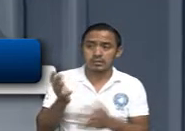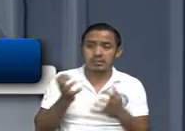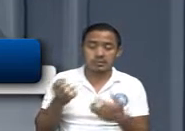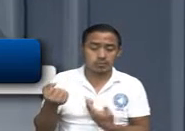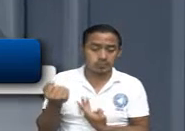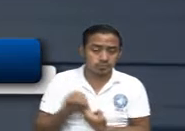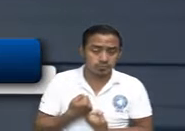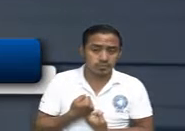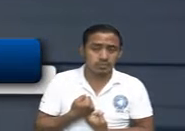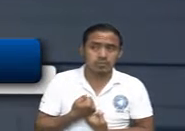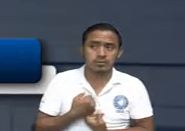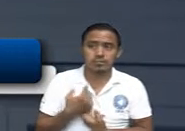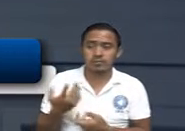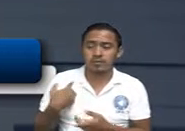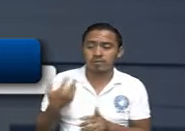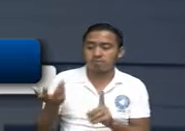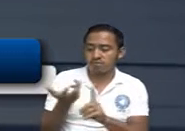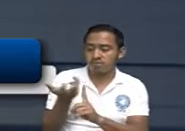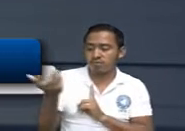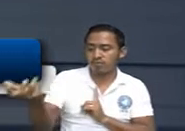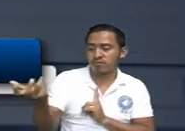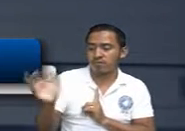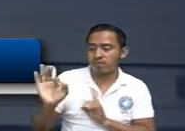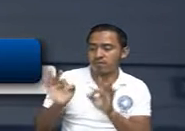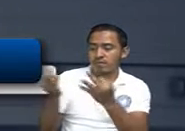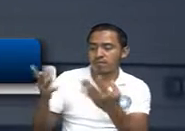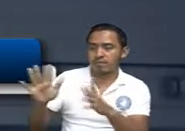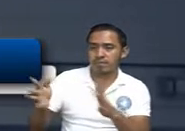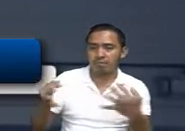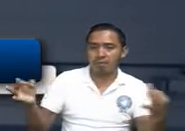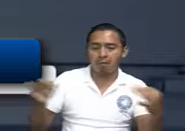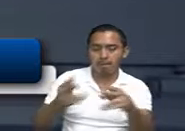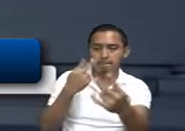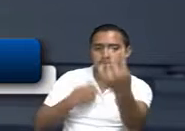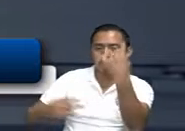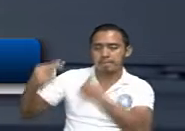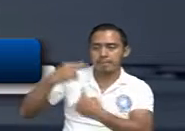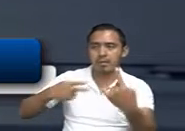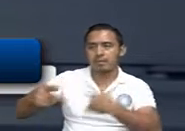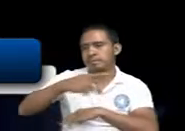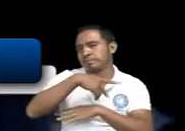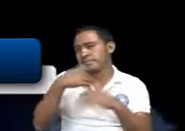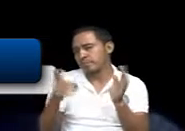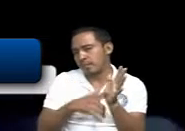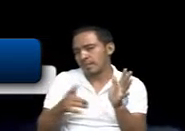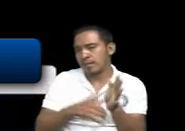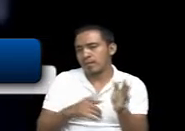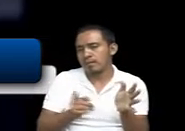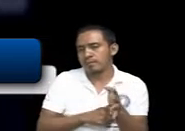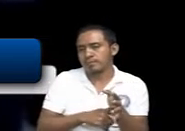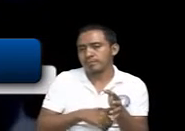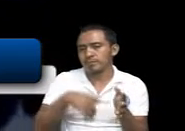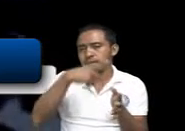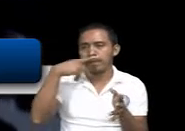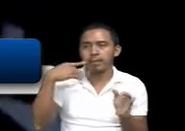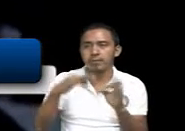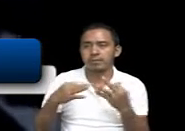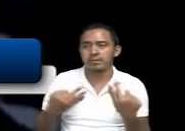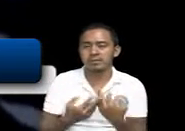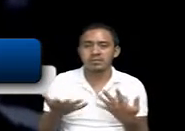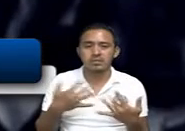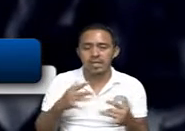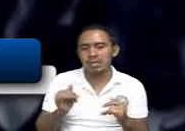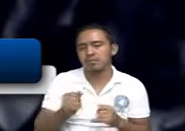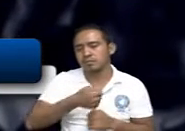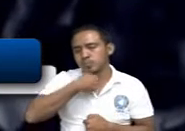suicidarse aislado de su familia, que su familia no lo visiten, que por ejemplo un padre de familia que ya es